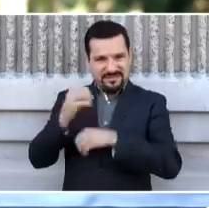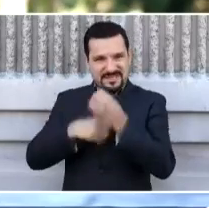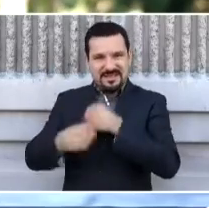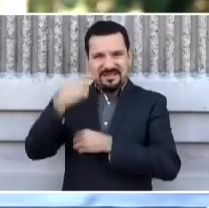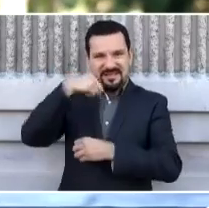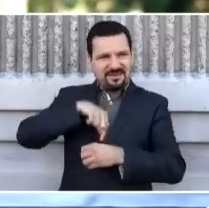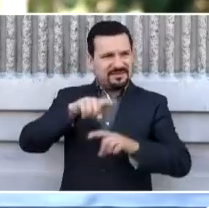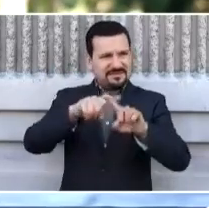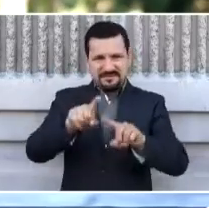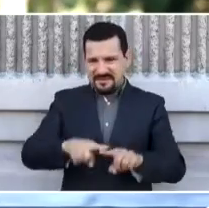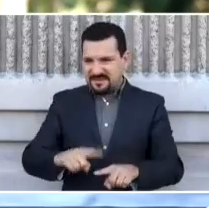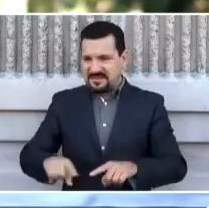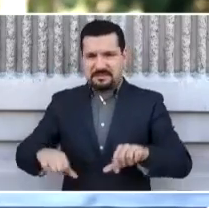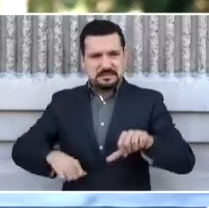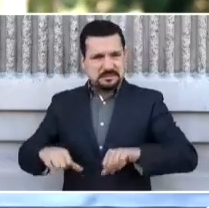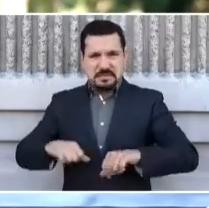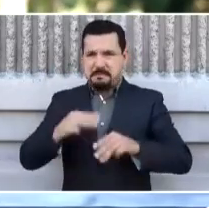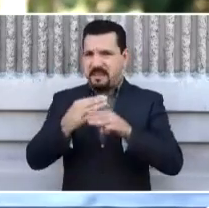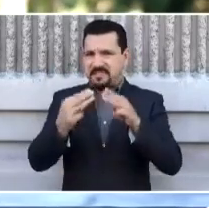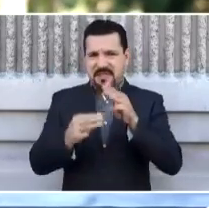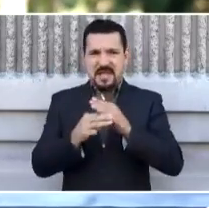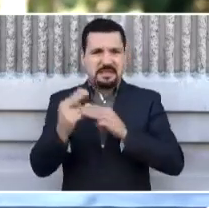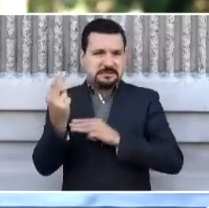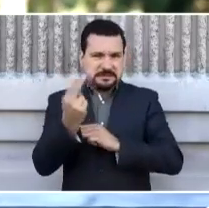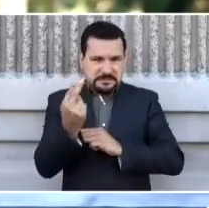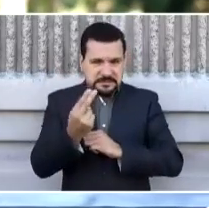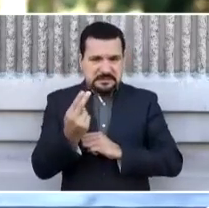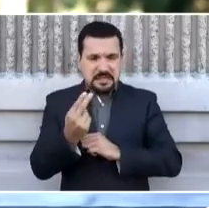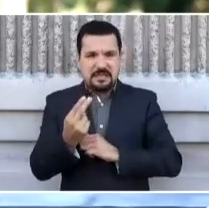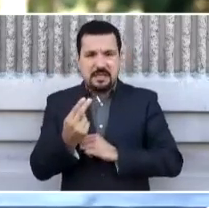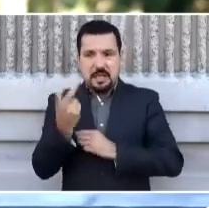ya ustedes lo conocen y no me voy a ahondar mucho en eso.